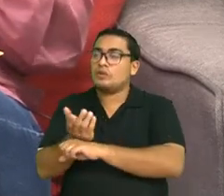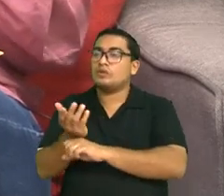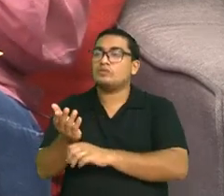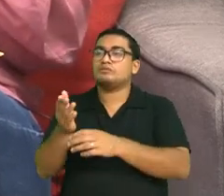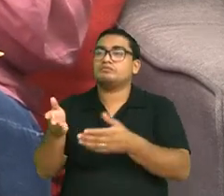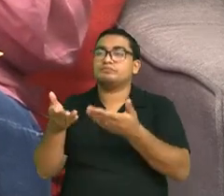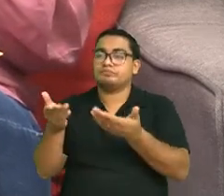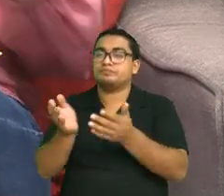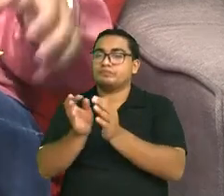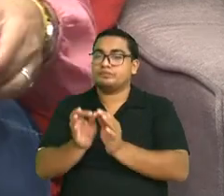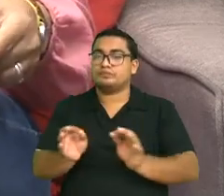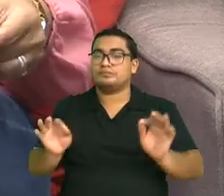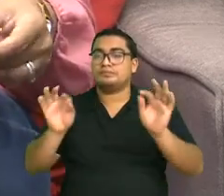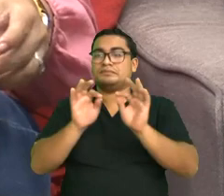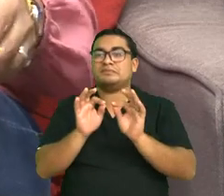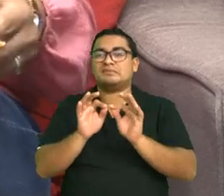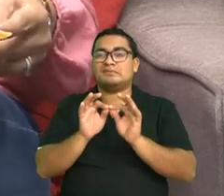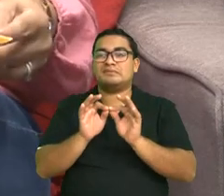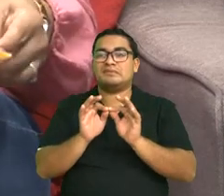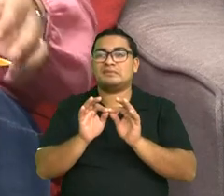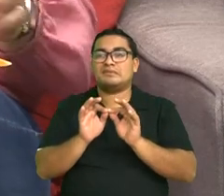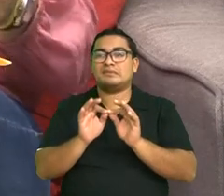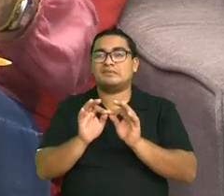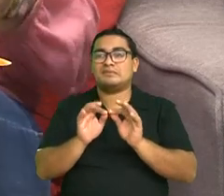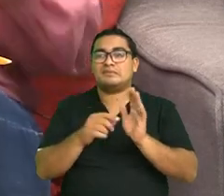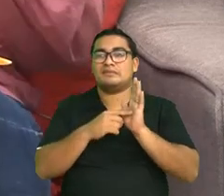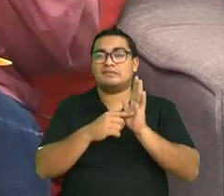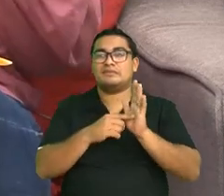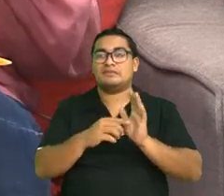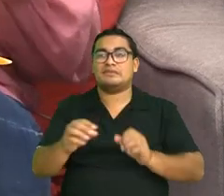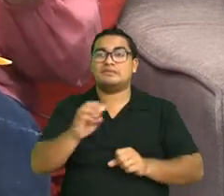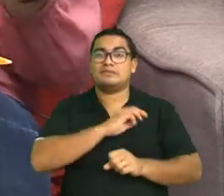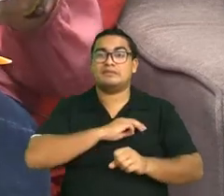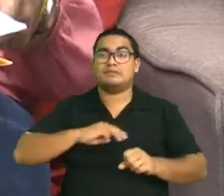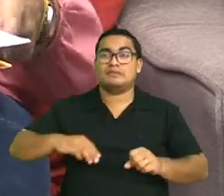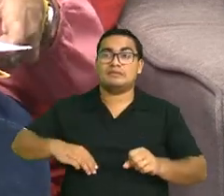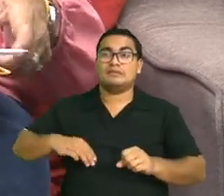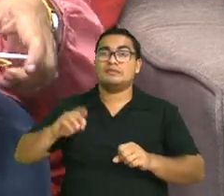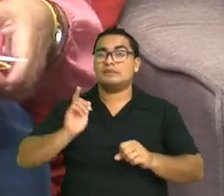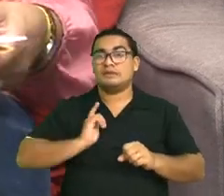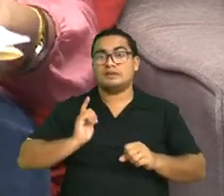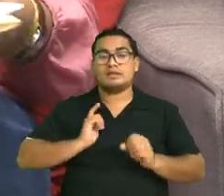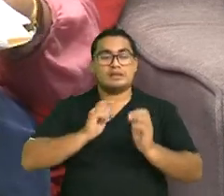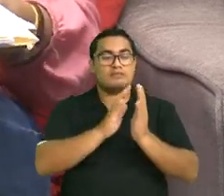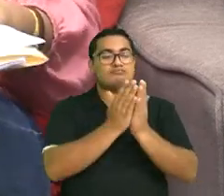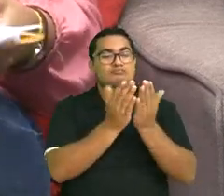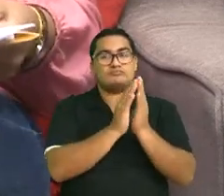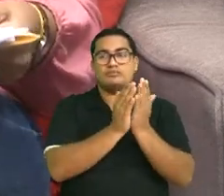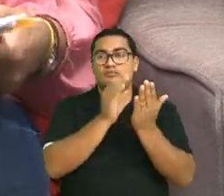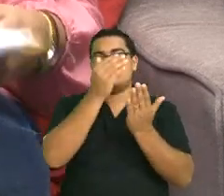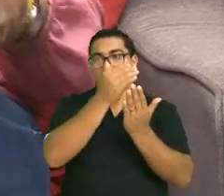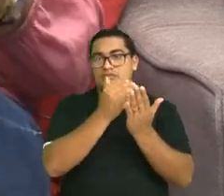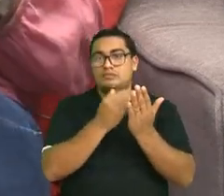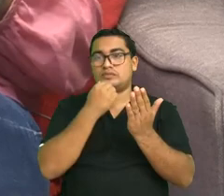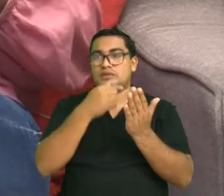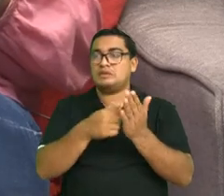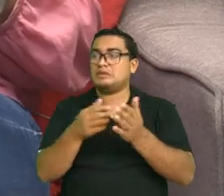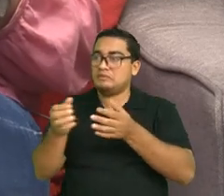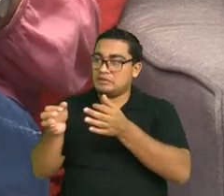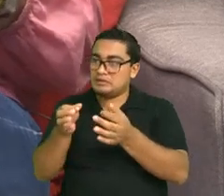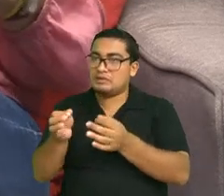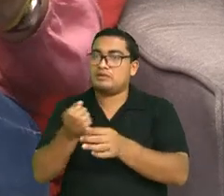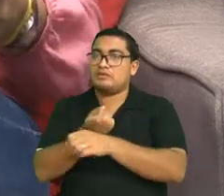herramientas básicas. Incluso ya no, ya los ministerios dotamos de cartillas para que sepa la abuela, la